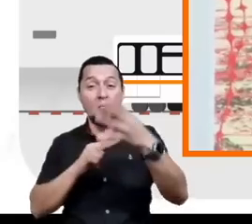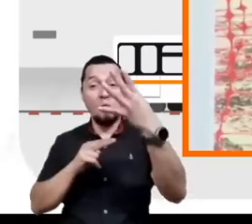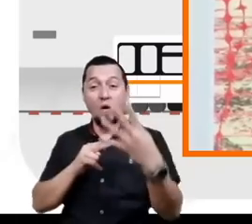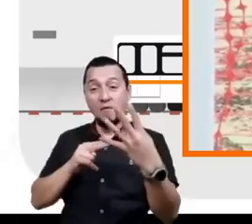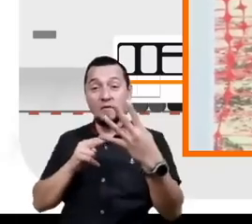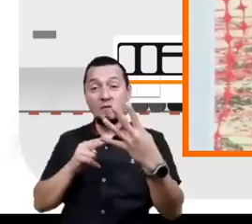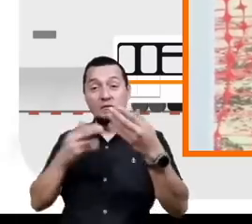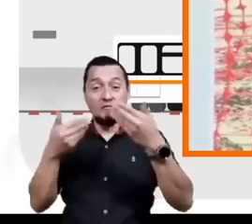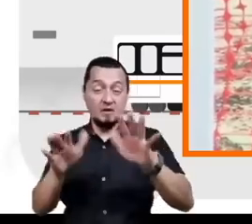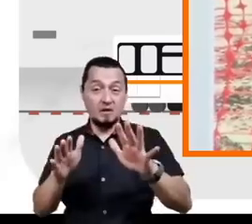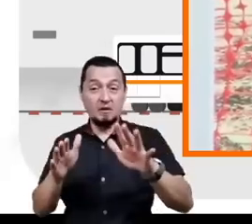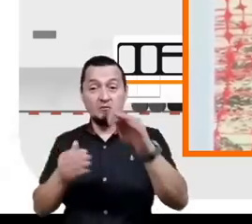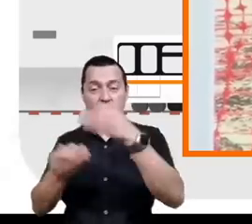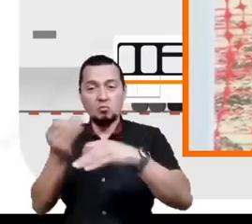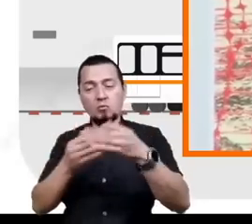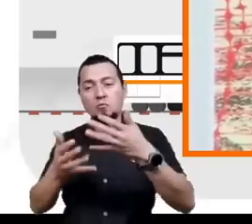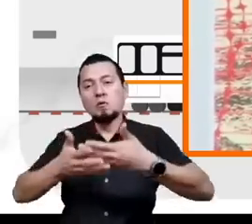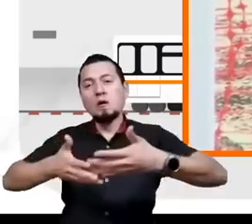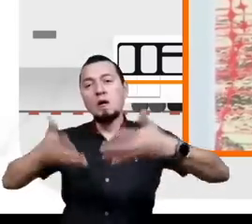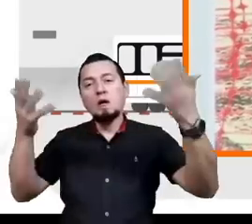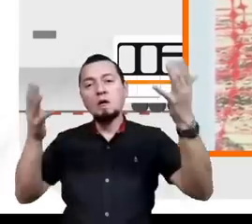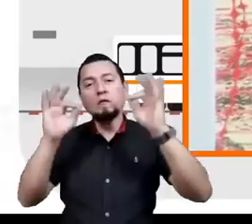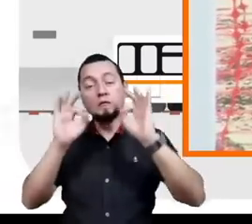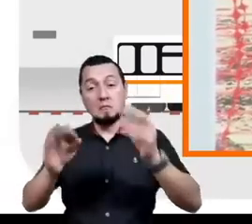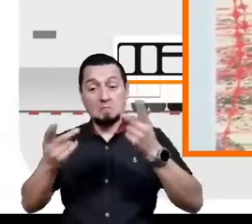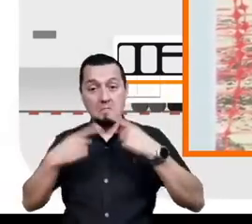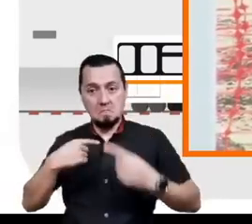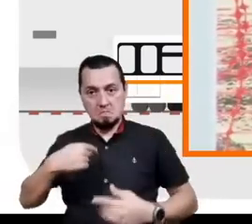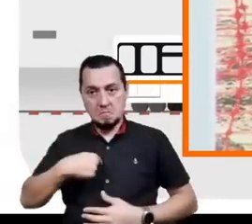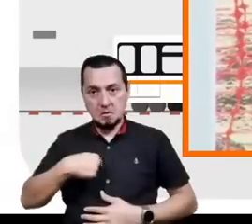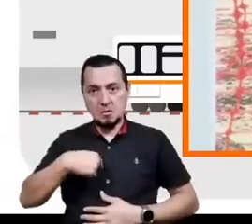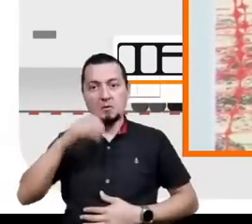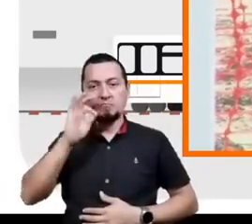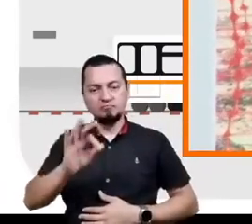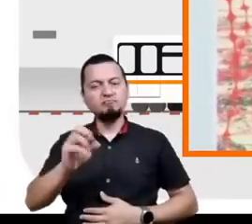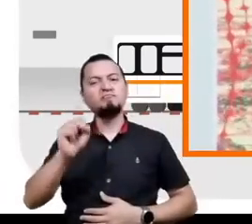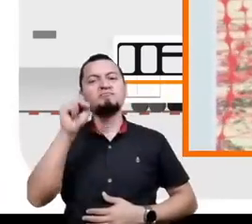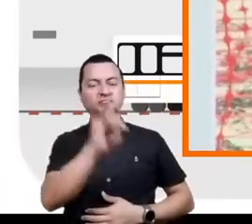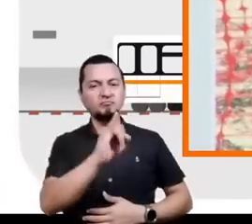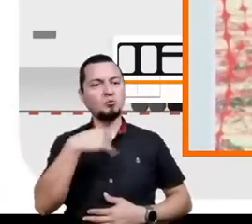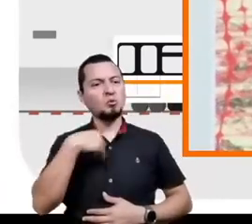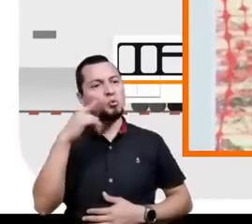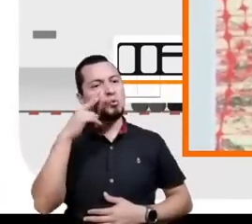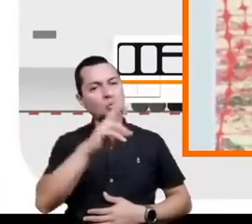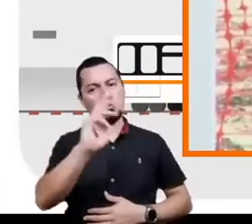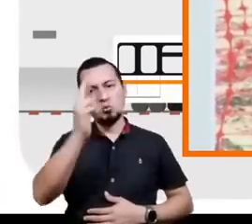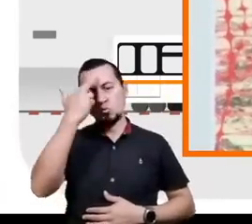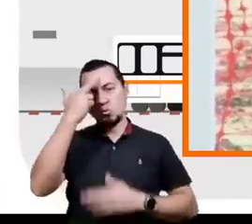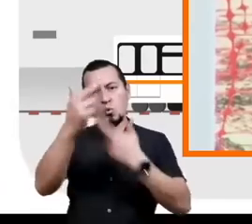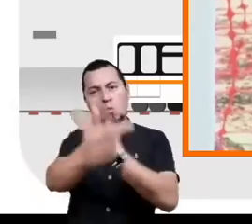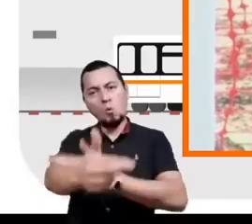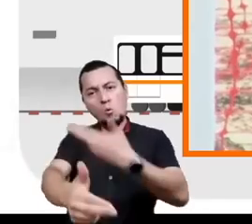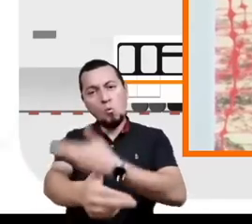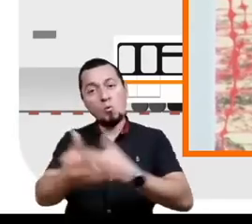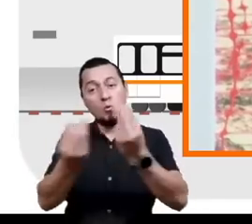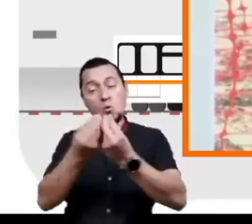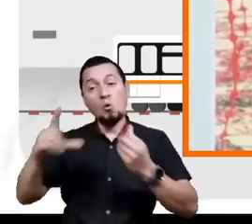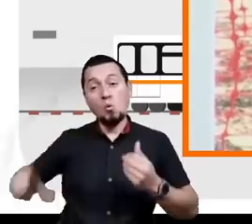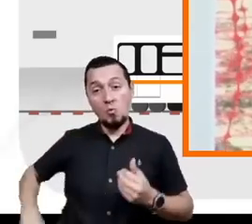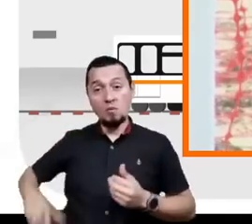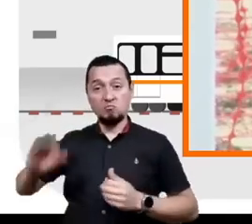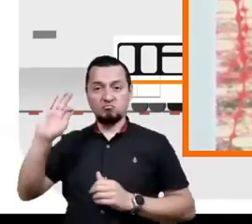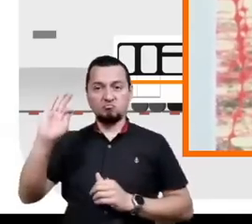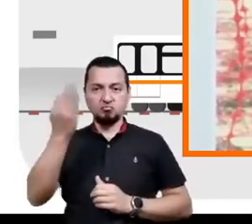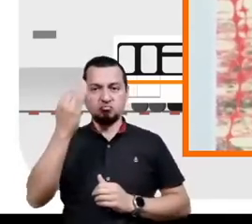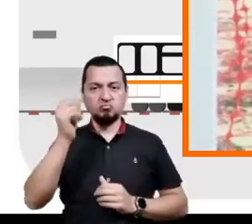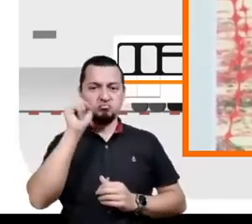Es una gran satisfacción para mí refrendar en esta ceremonia el compromiso del gobierno federal y del